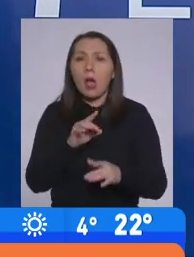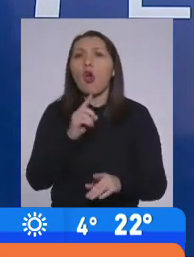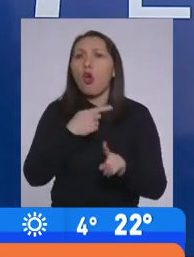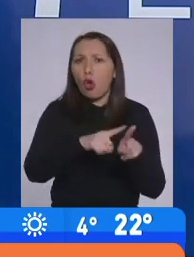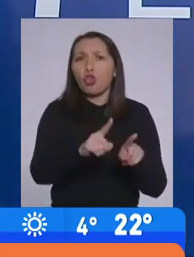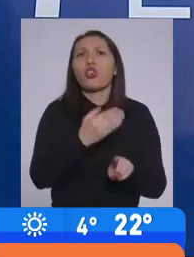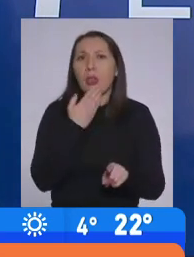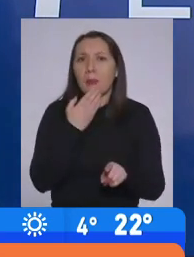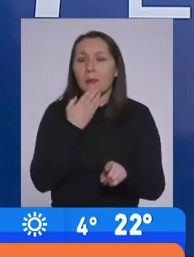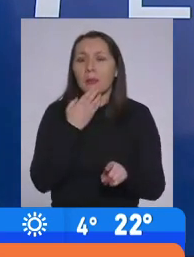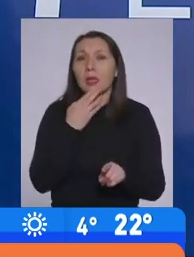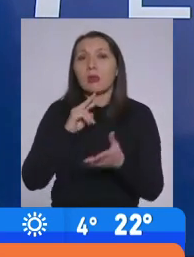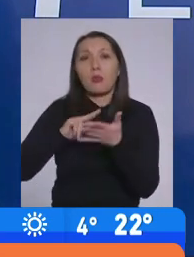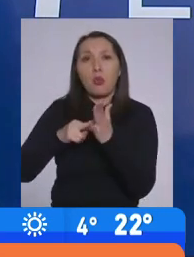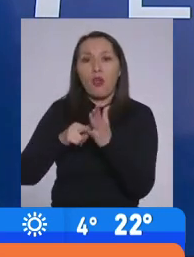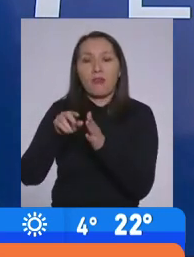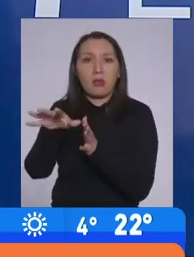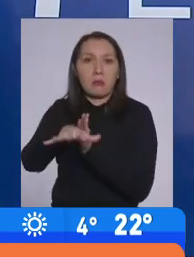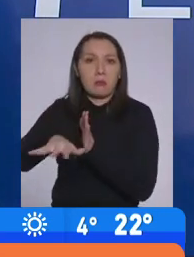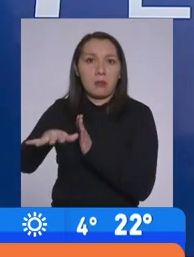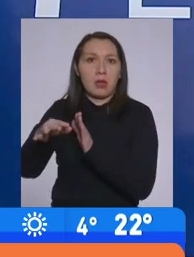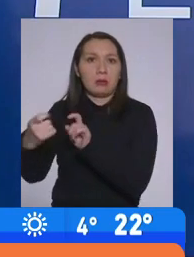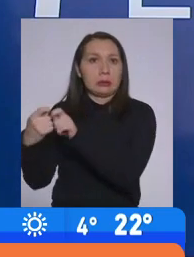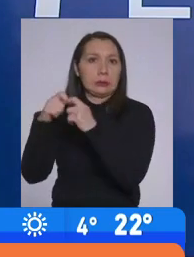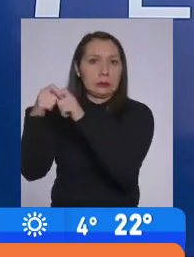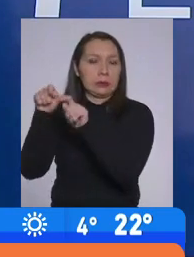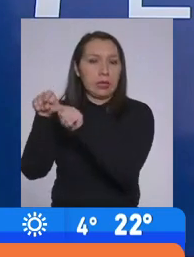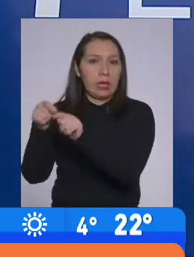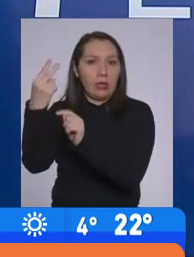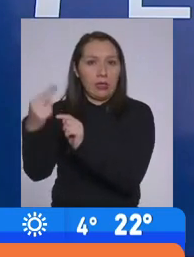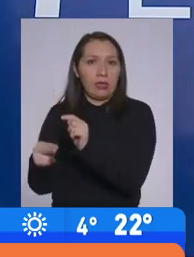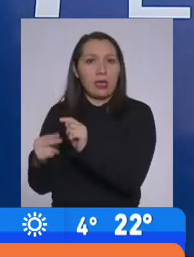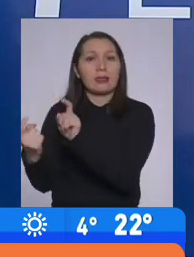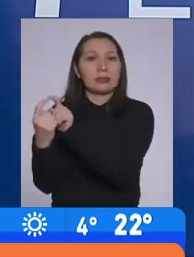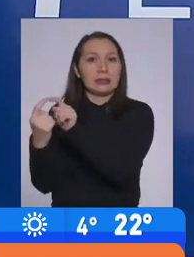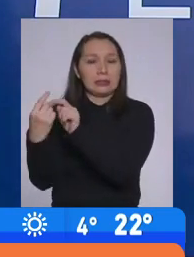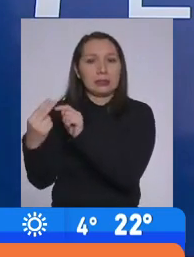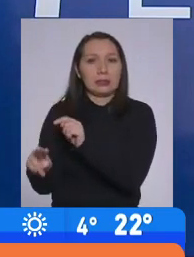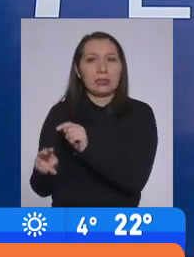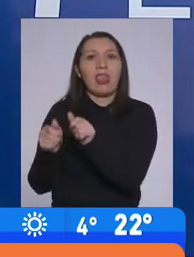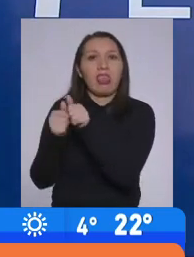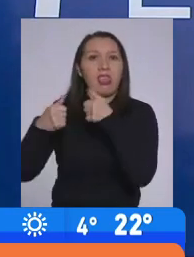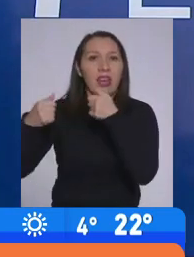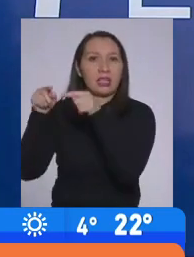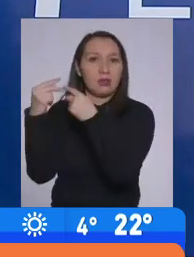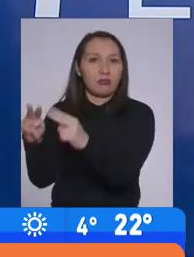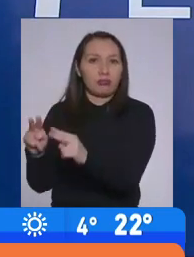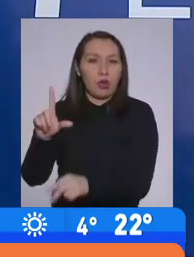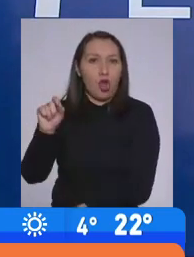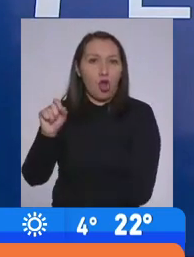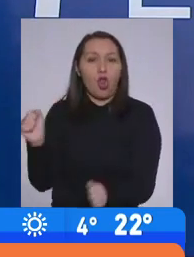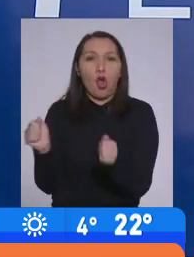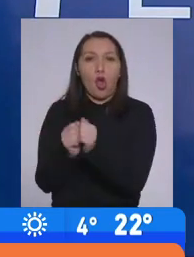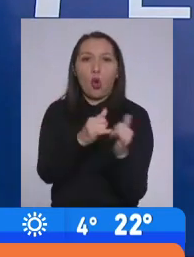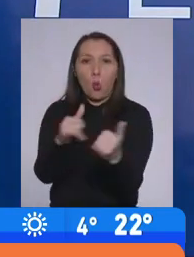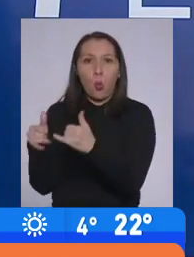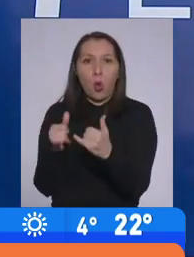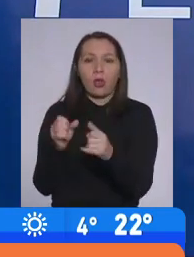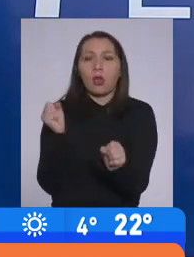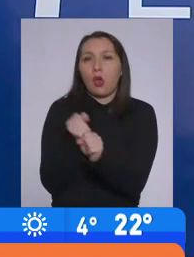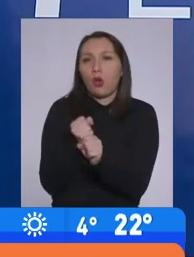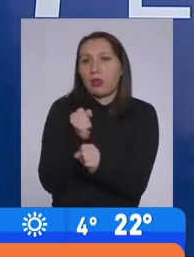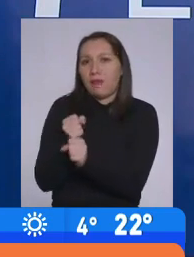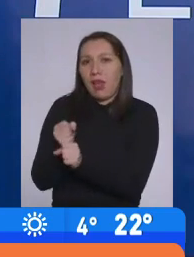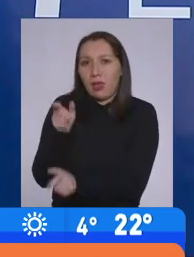uno más ese es un problema que tienen que resolver en este caso los dirigentes con los jugadores con los